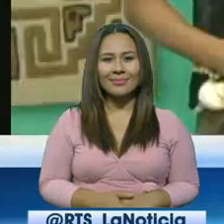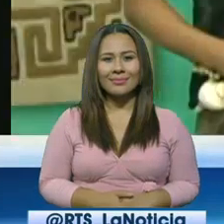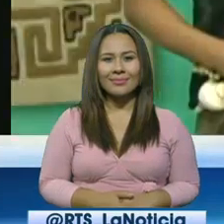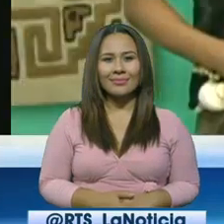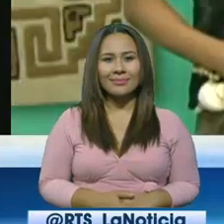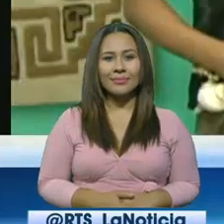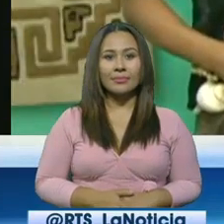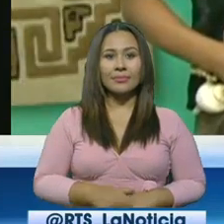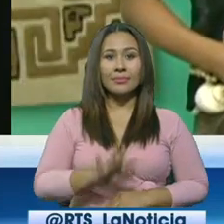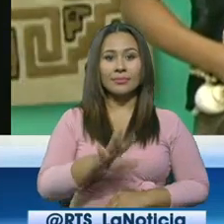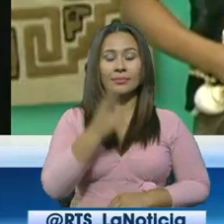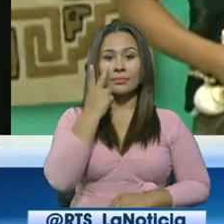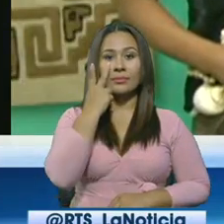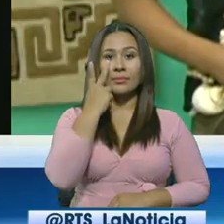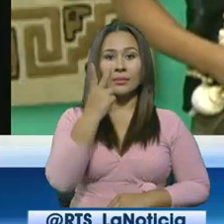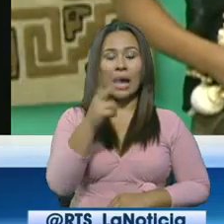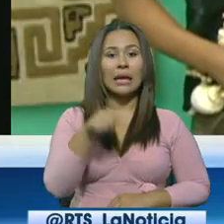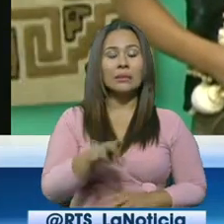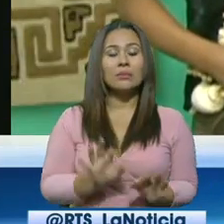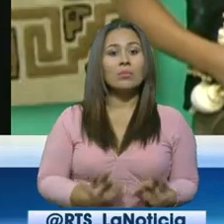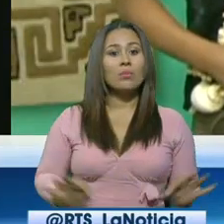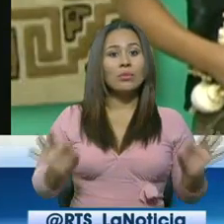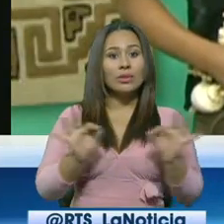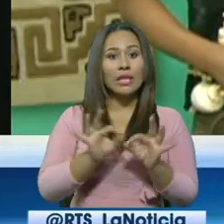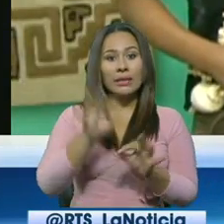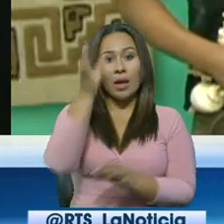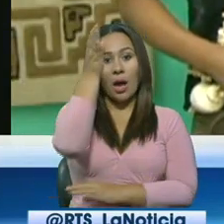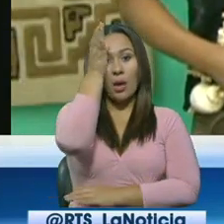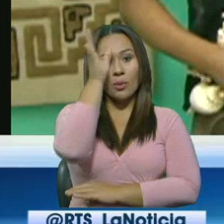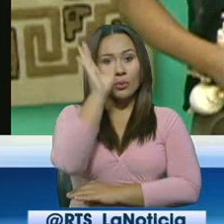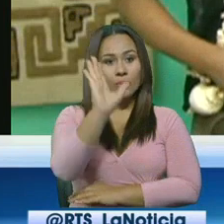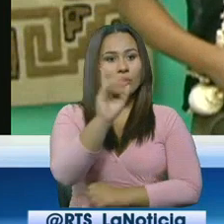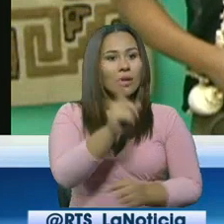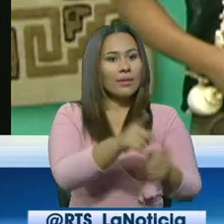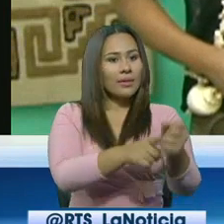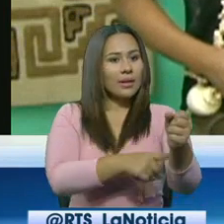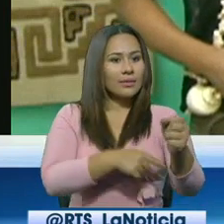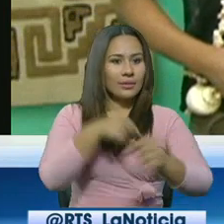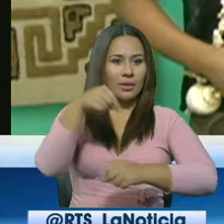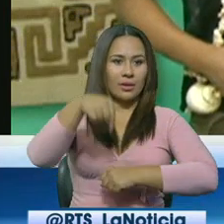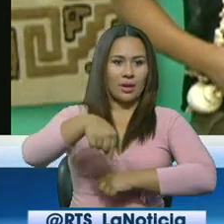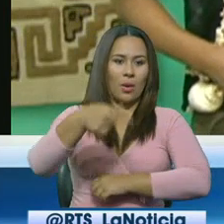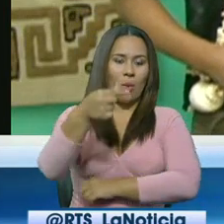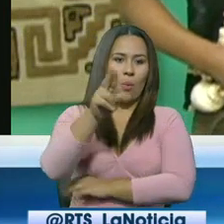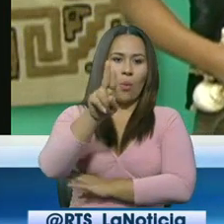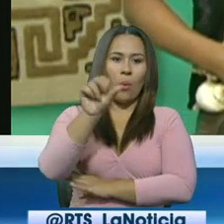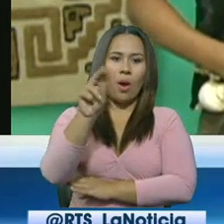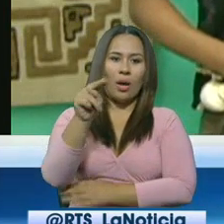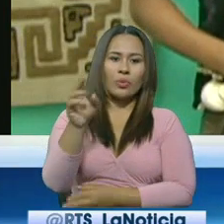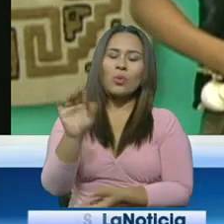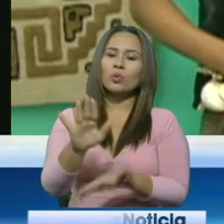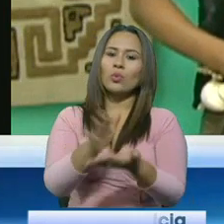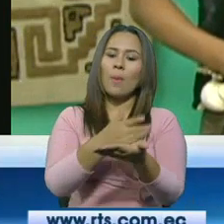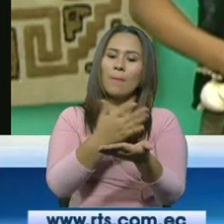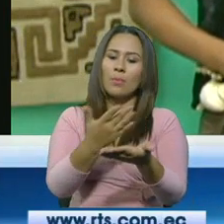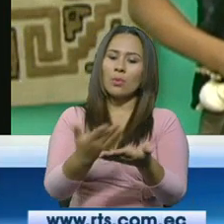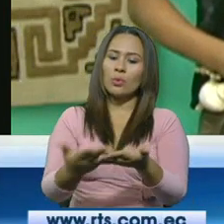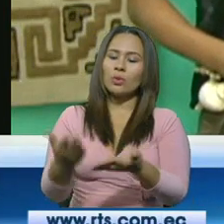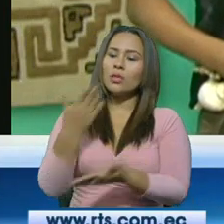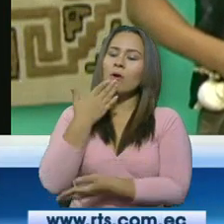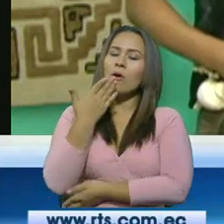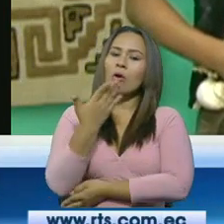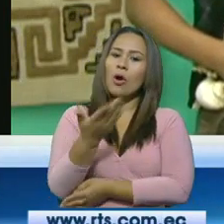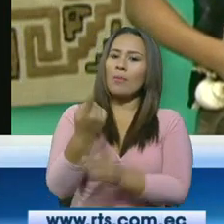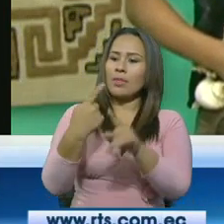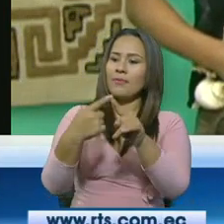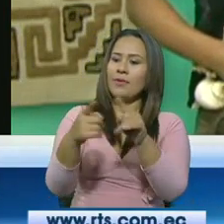Uno de los aspectos fundamentales que también es parte de la cultura y la tradición acá en el Cantón Guano es su música. Pero ¿a través de qué?